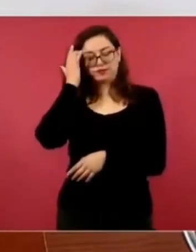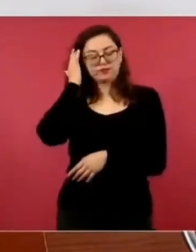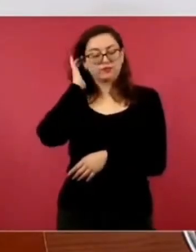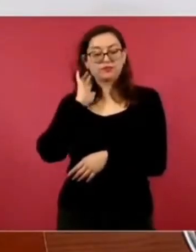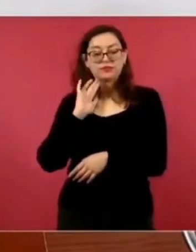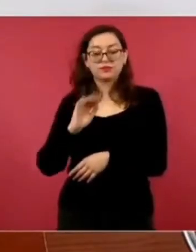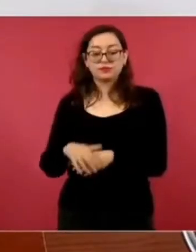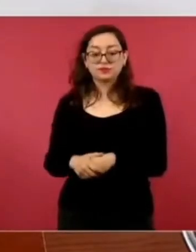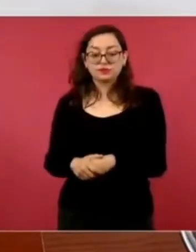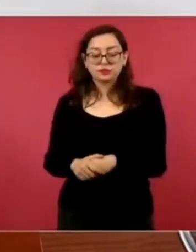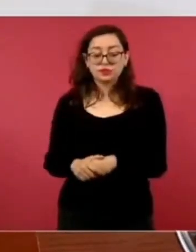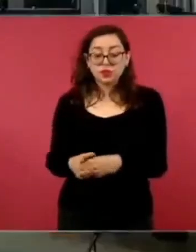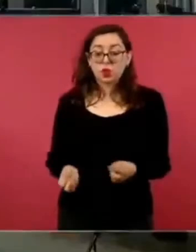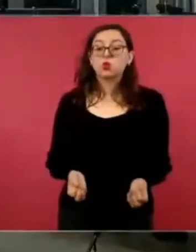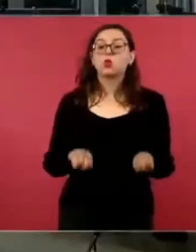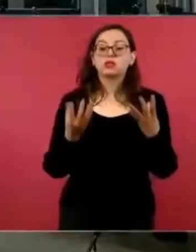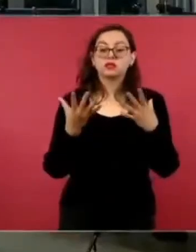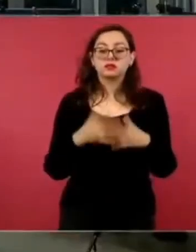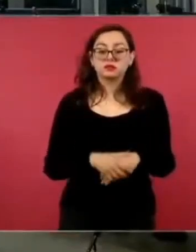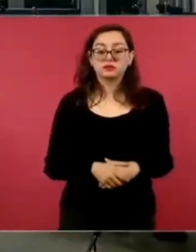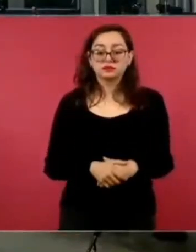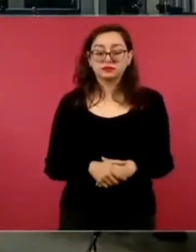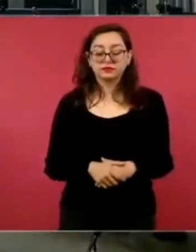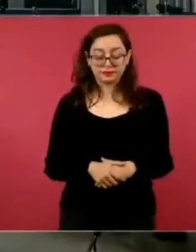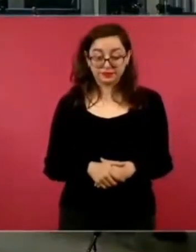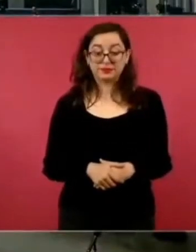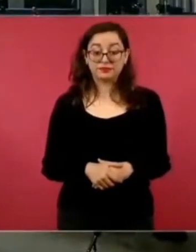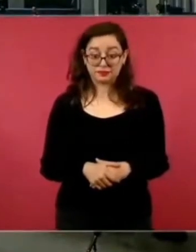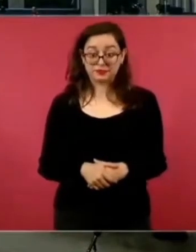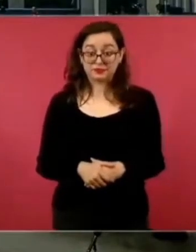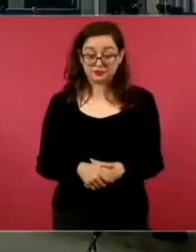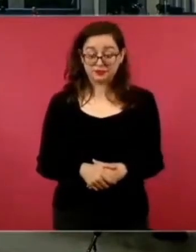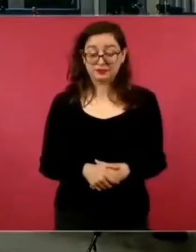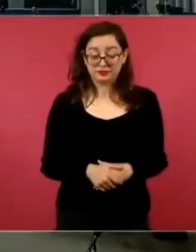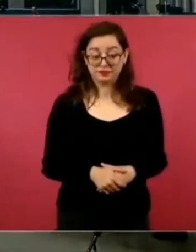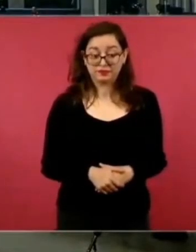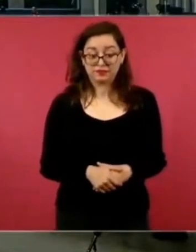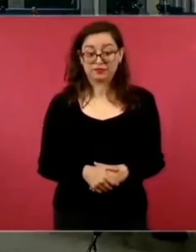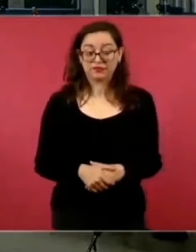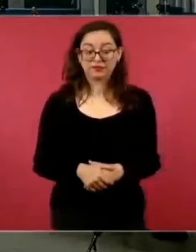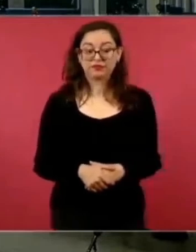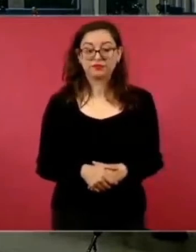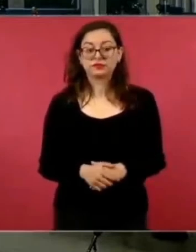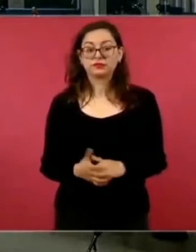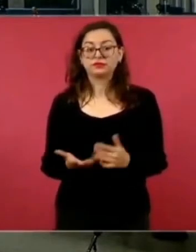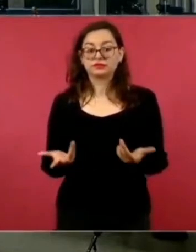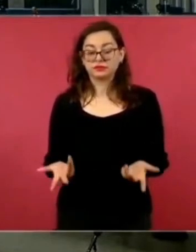¿Cuántas? Como los que vendió Salinas. Con Salinas.